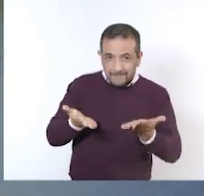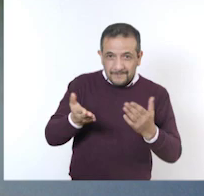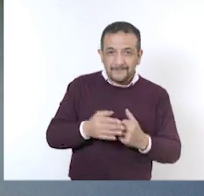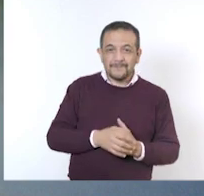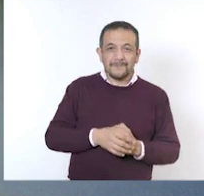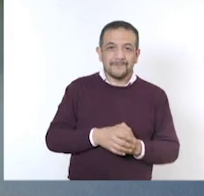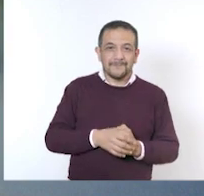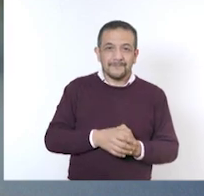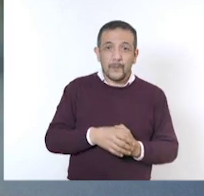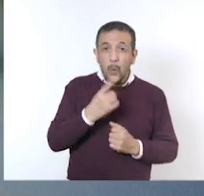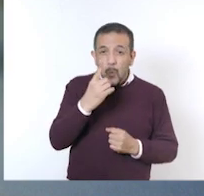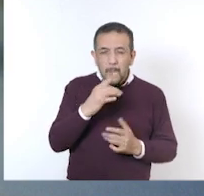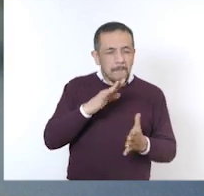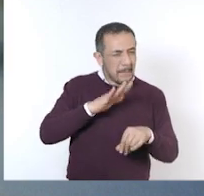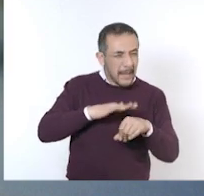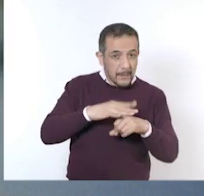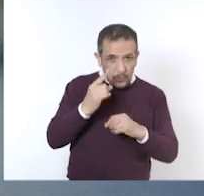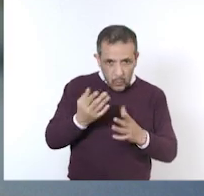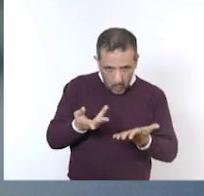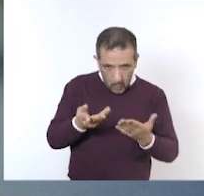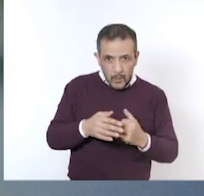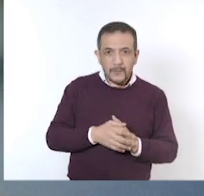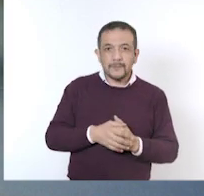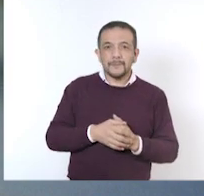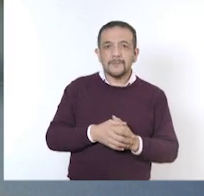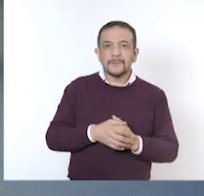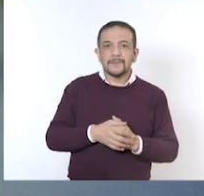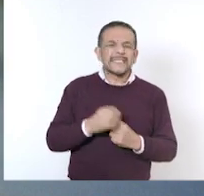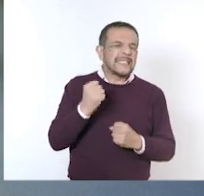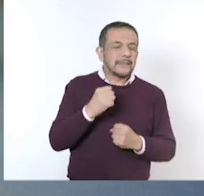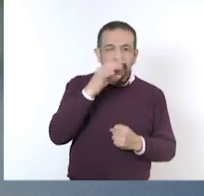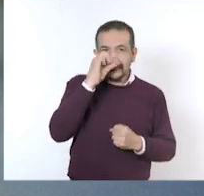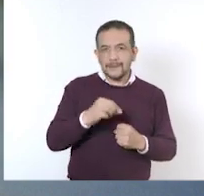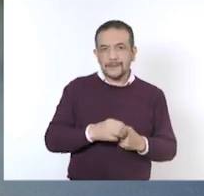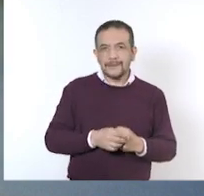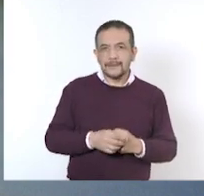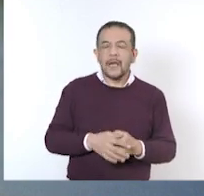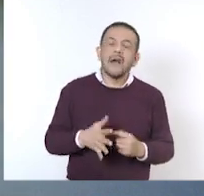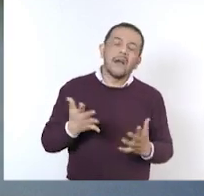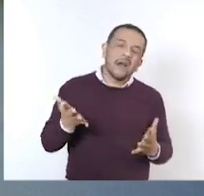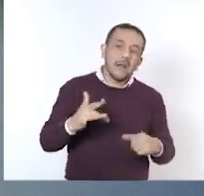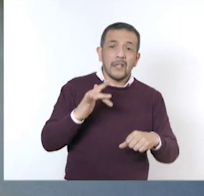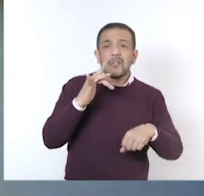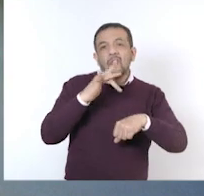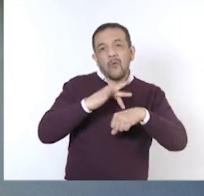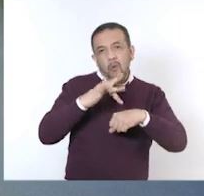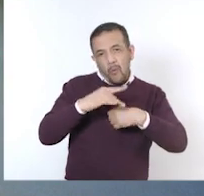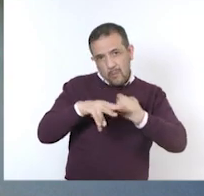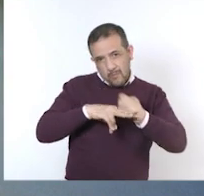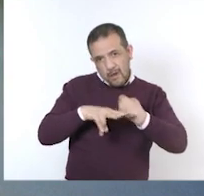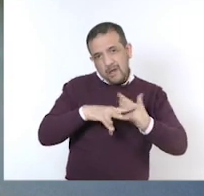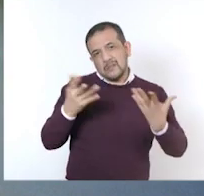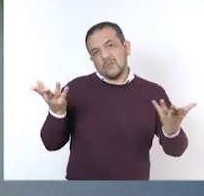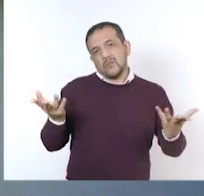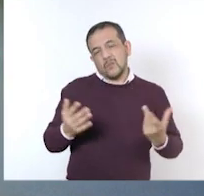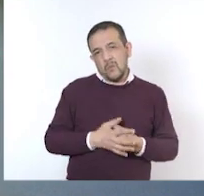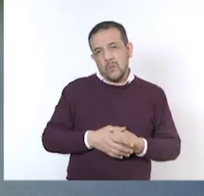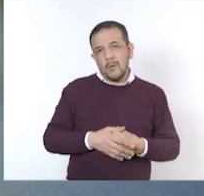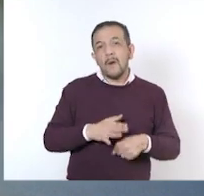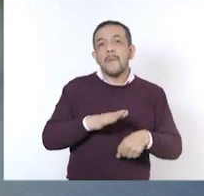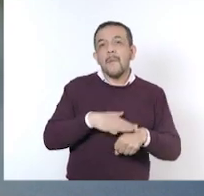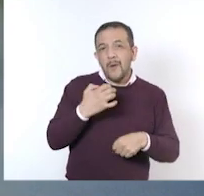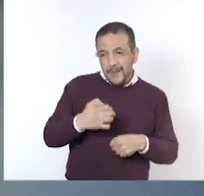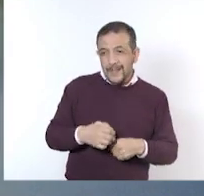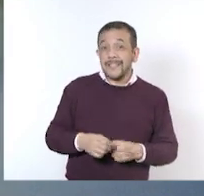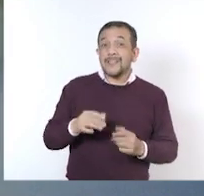Jesús. Vamos. Gracias. Uno más. ¿Listos? Centro. ¡Uy! Ay, defensa. ¡Ay, tocó! Para